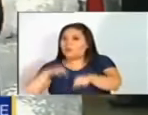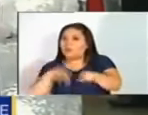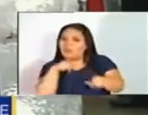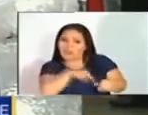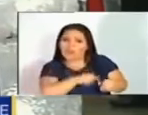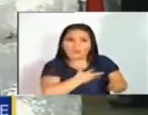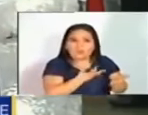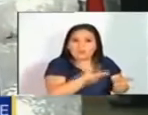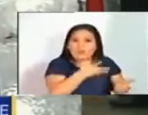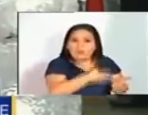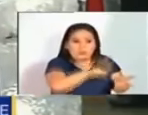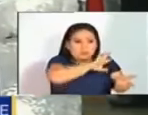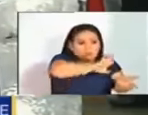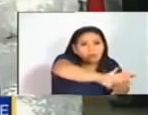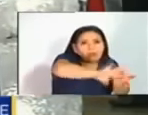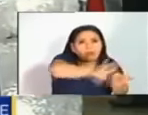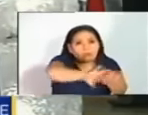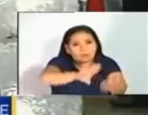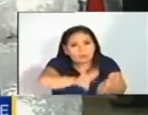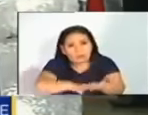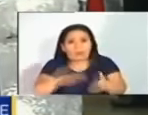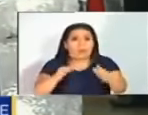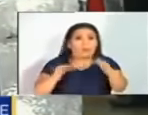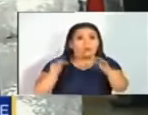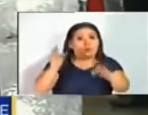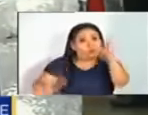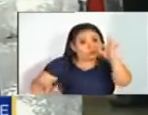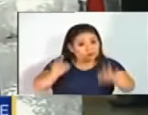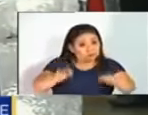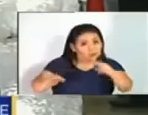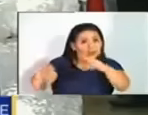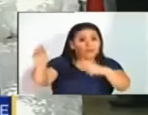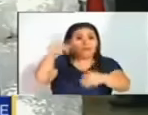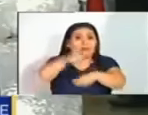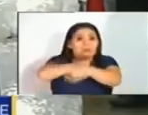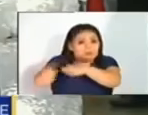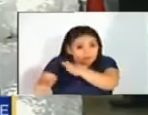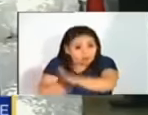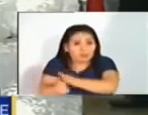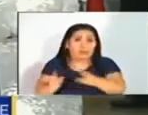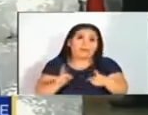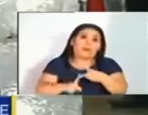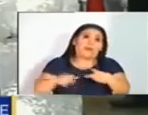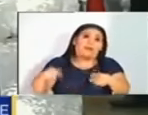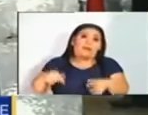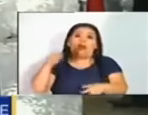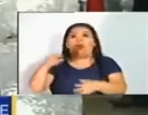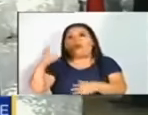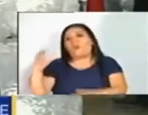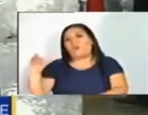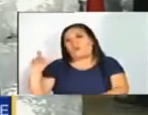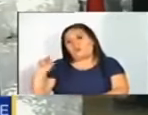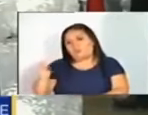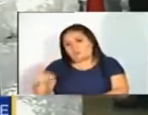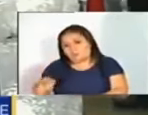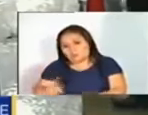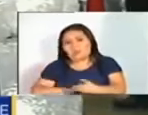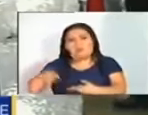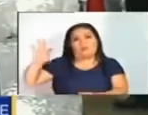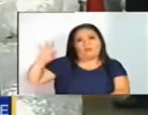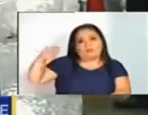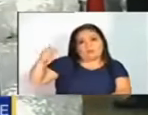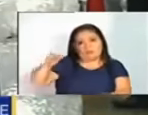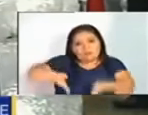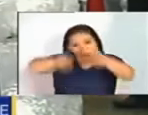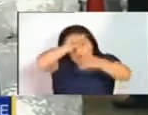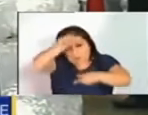cuales tiene que pagarle a la Corte Suprema de Justicia, a la Asamblea Legislativa, a la Corte de Cuentas, a la Fiscalía General de